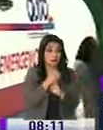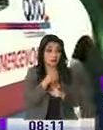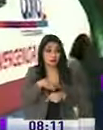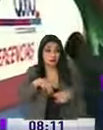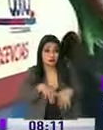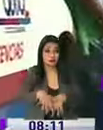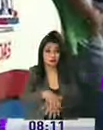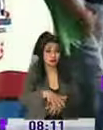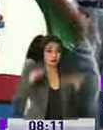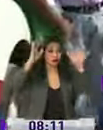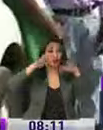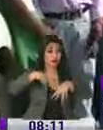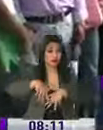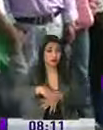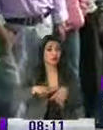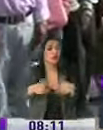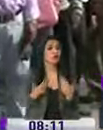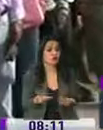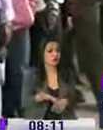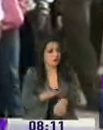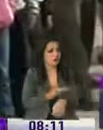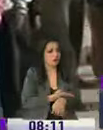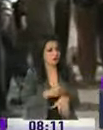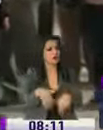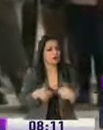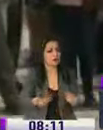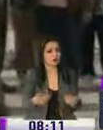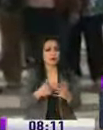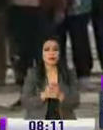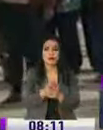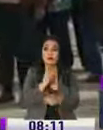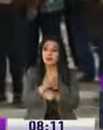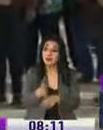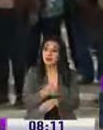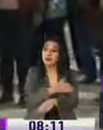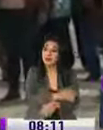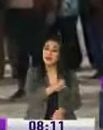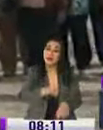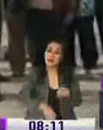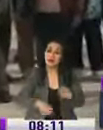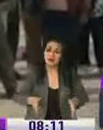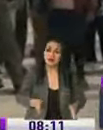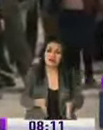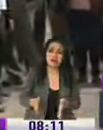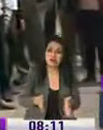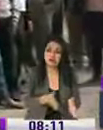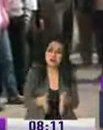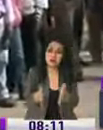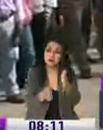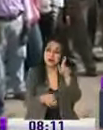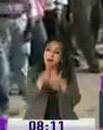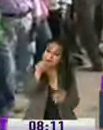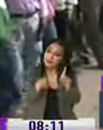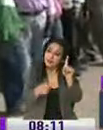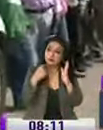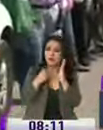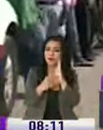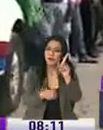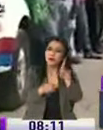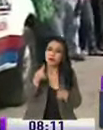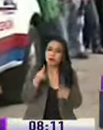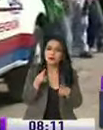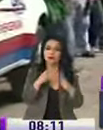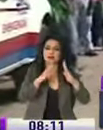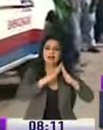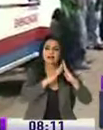se convertía en un río. ¿Cómo era la situación antes? Sí, antes nos dañaban las calles, a veces también habían por ahí unas que otras